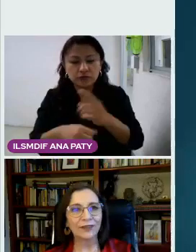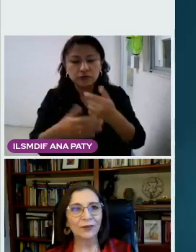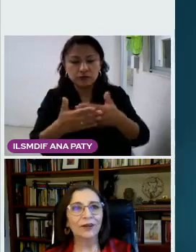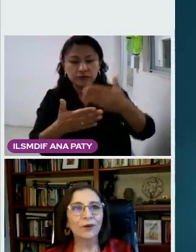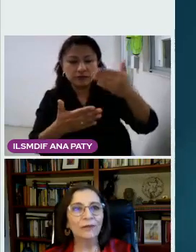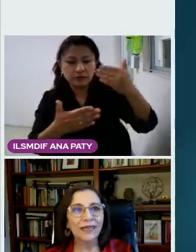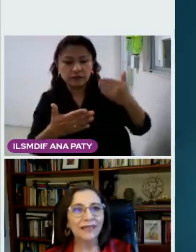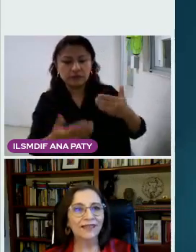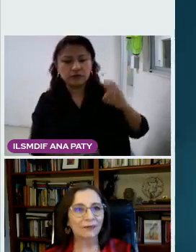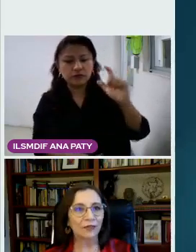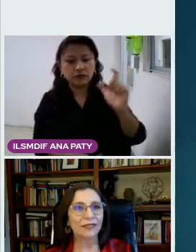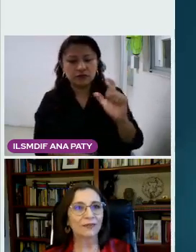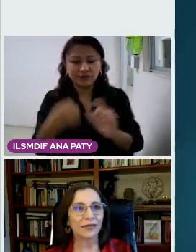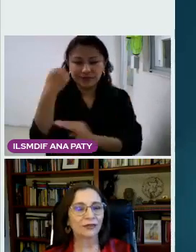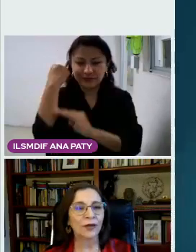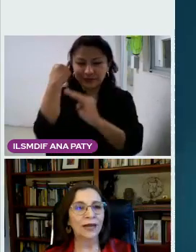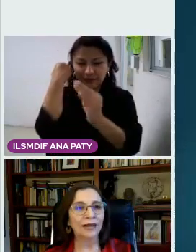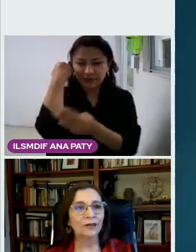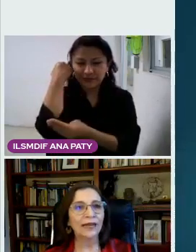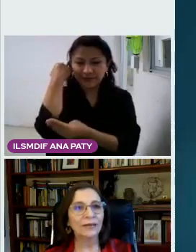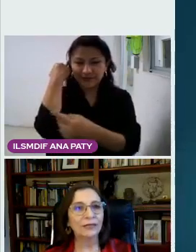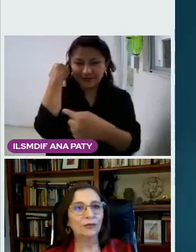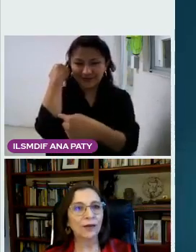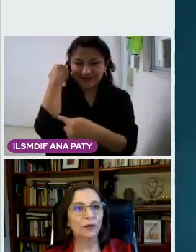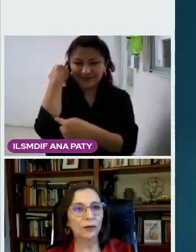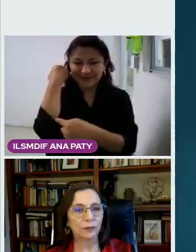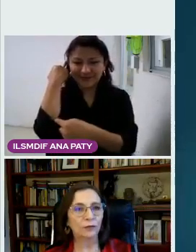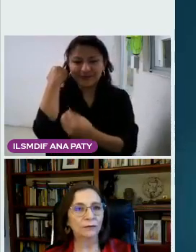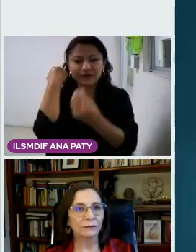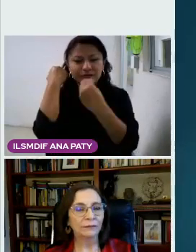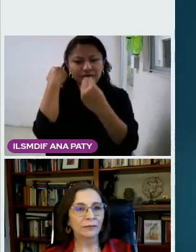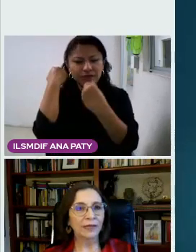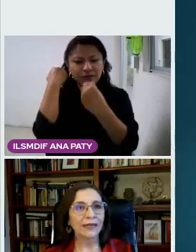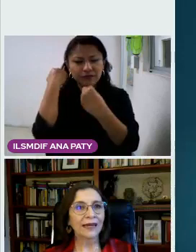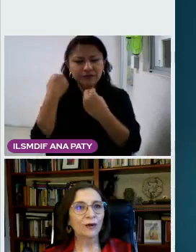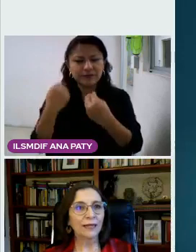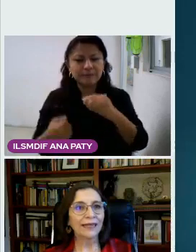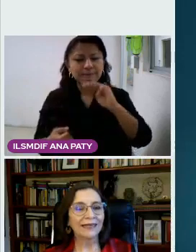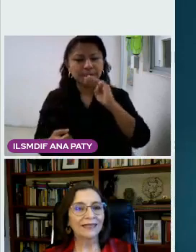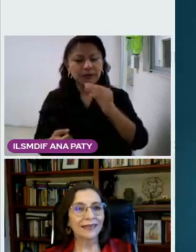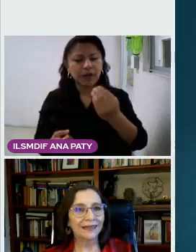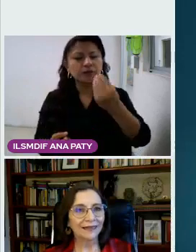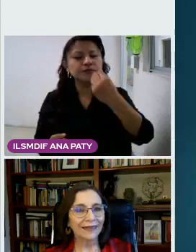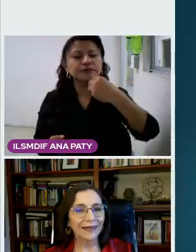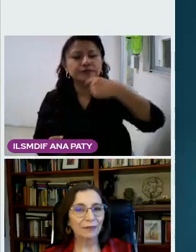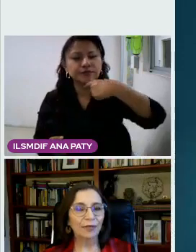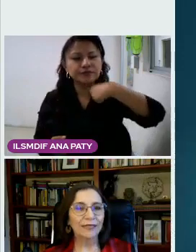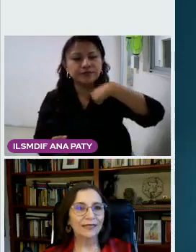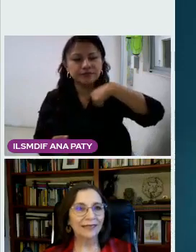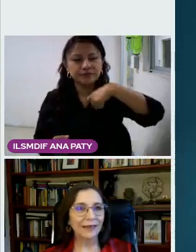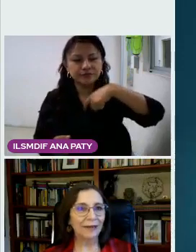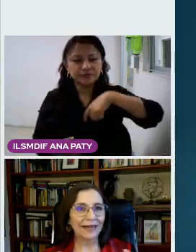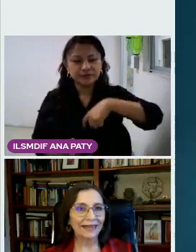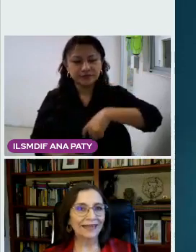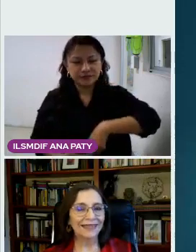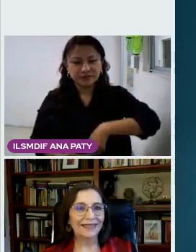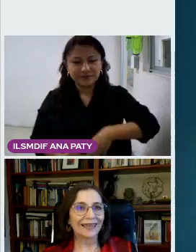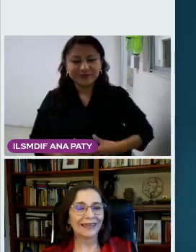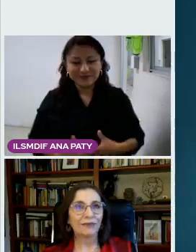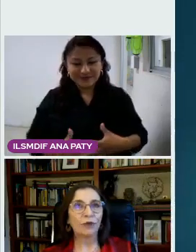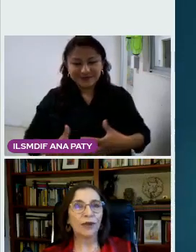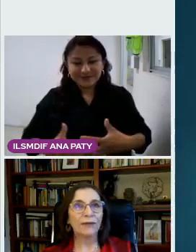antes de entrar a cámara, bueno, ella pendiente, impulsora de estos espacios, acompañada del Pleno, pero bueno, maestra, mil gracias por estar